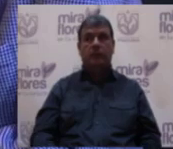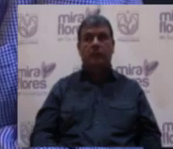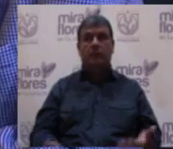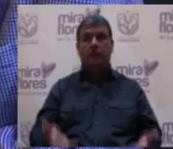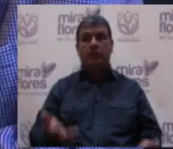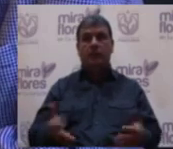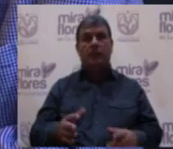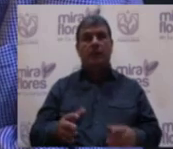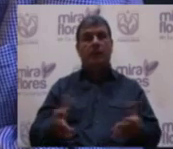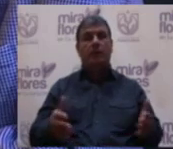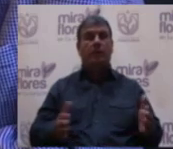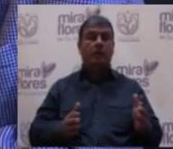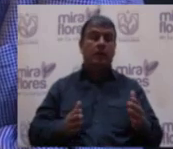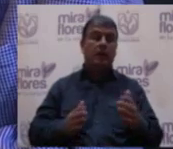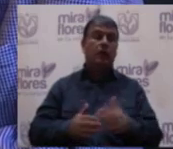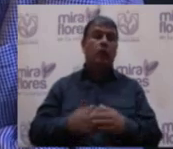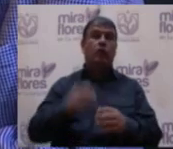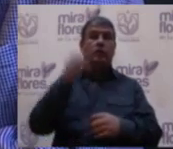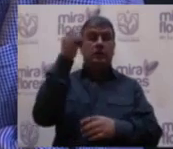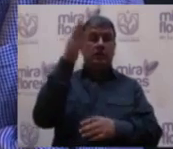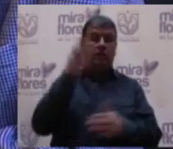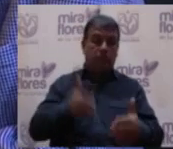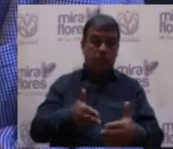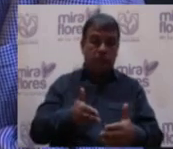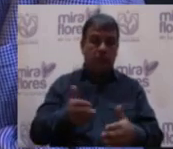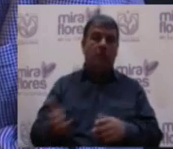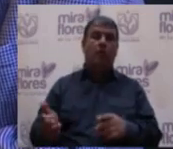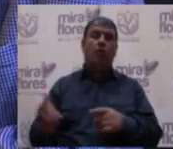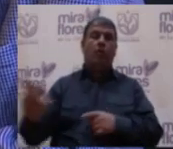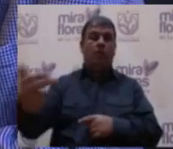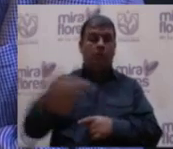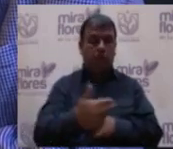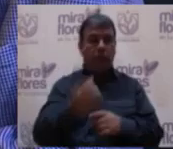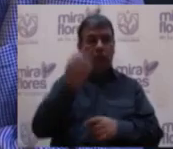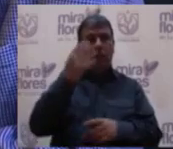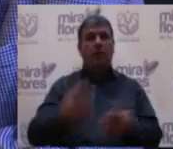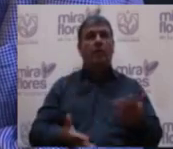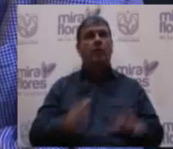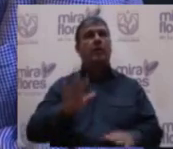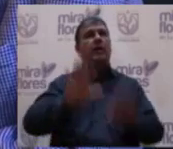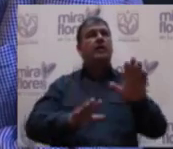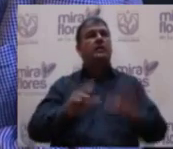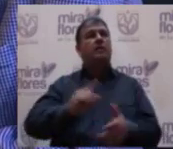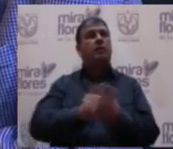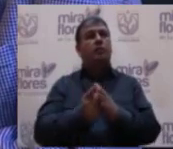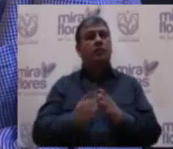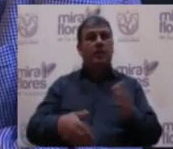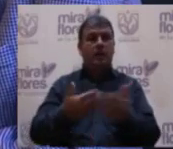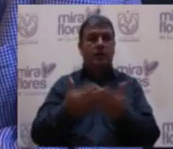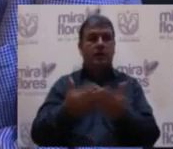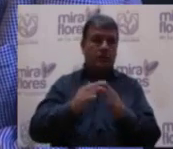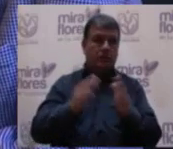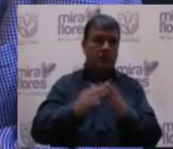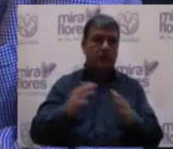agarrar un semáforo de ida y un semáforo de regreso y les toma llegar a su casa 15 minutos en los